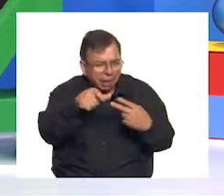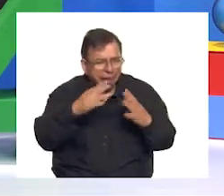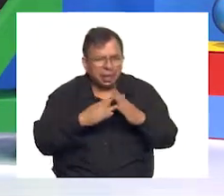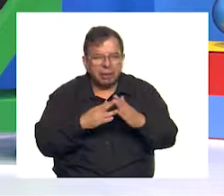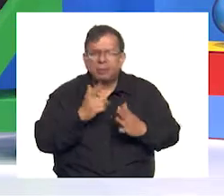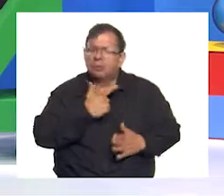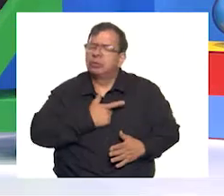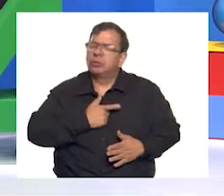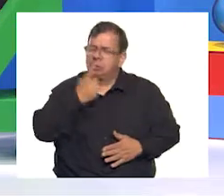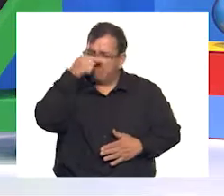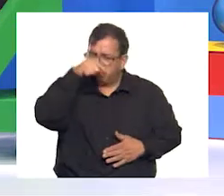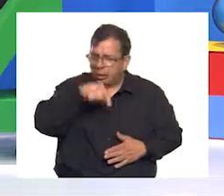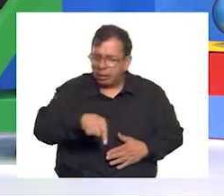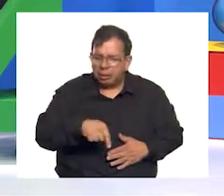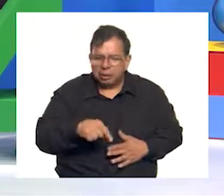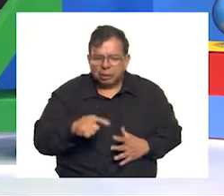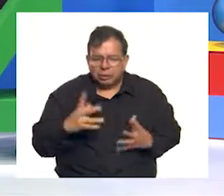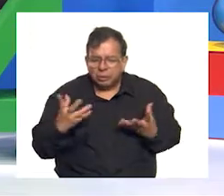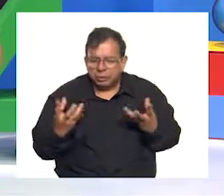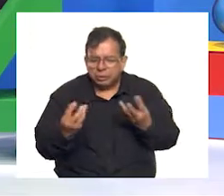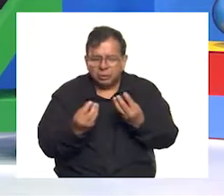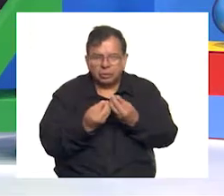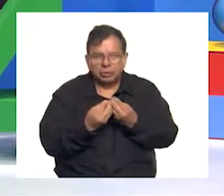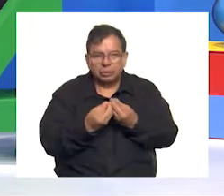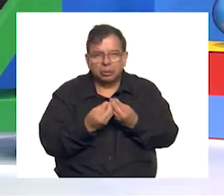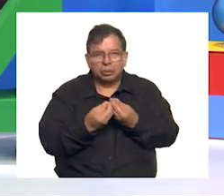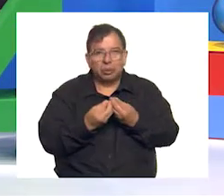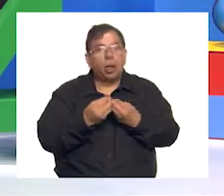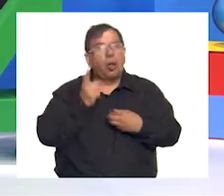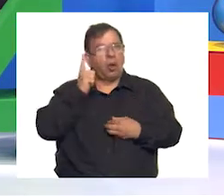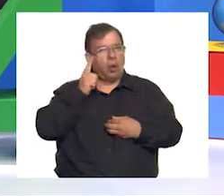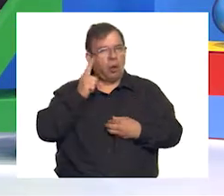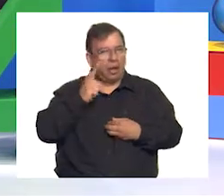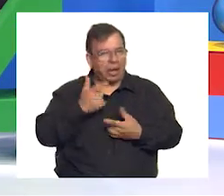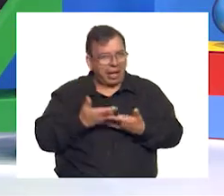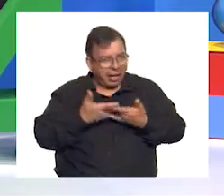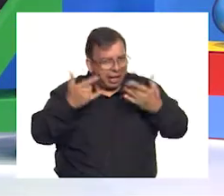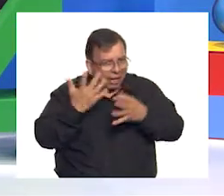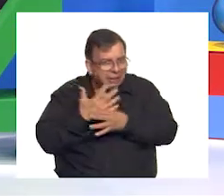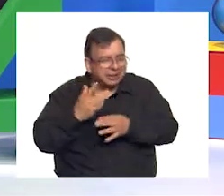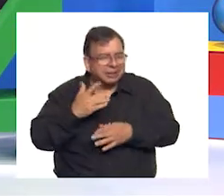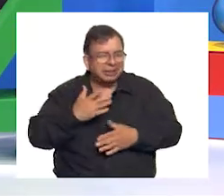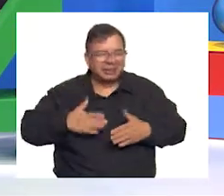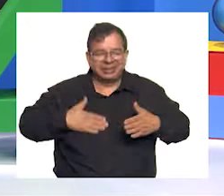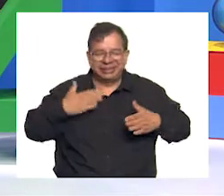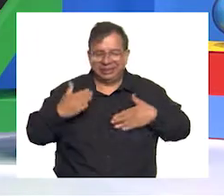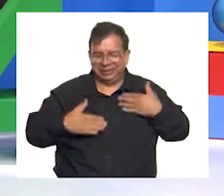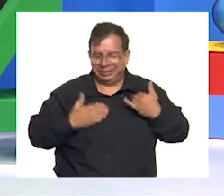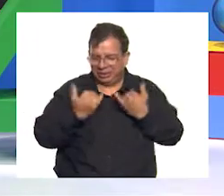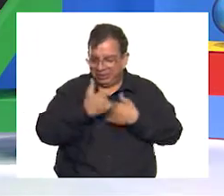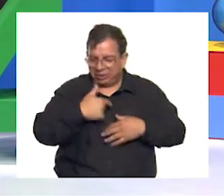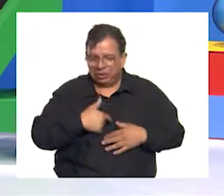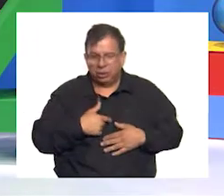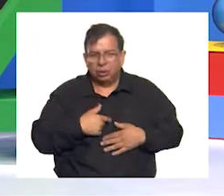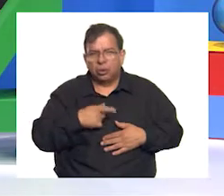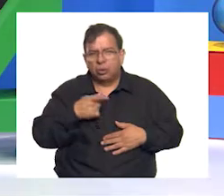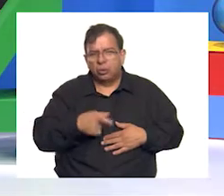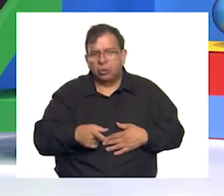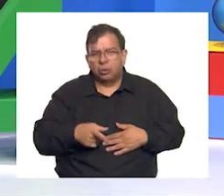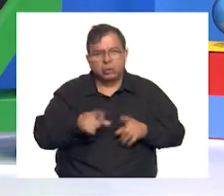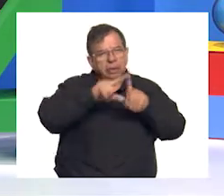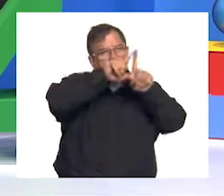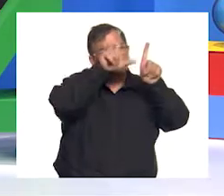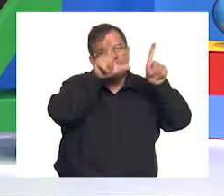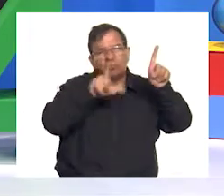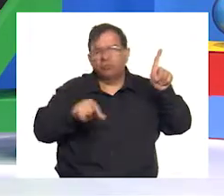mí estar aquí con todos ustedes. Espero que disfruten estas leyendas tanto como yo y que cuando viajen por la